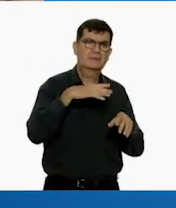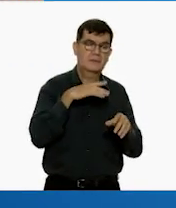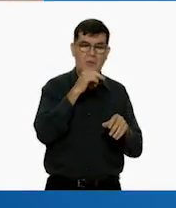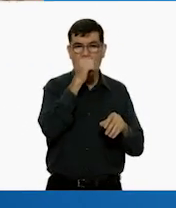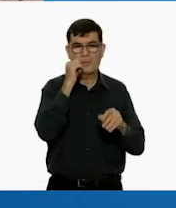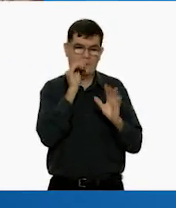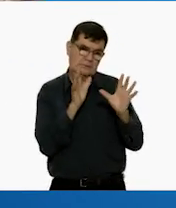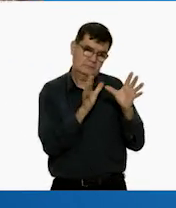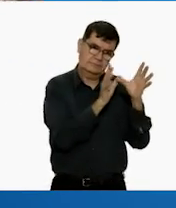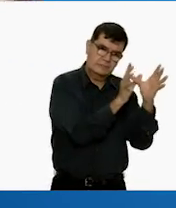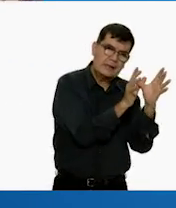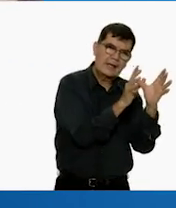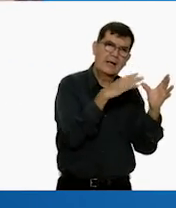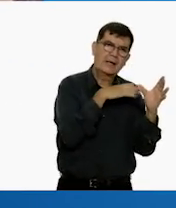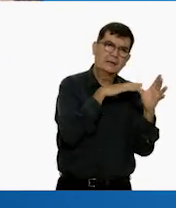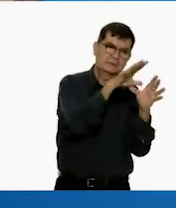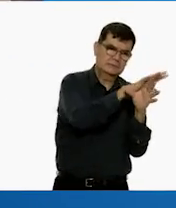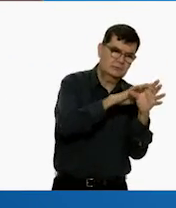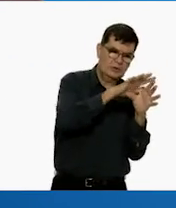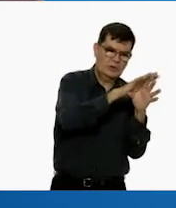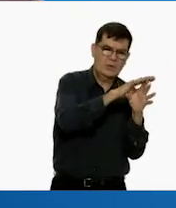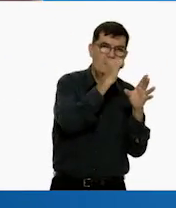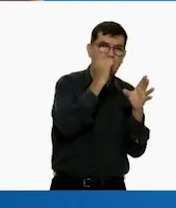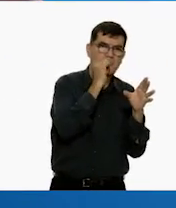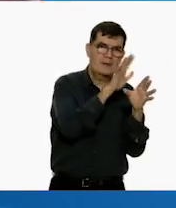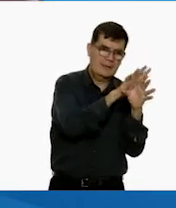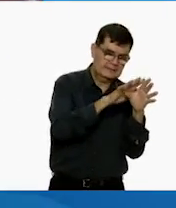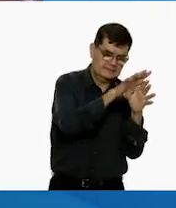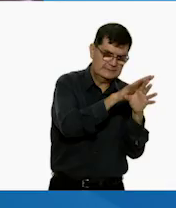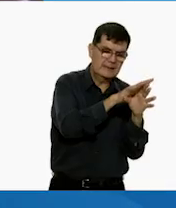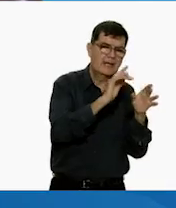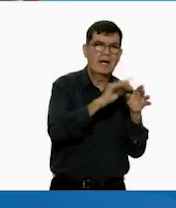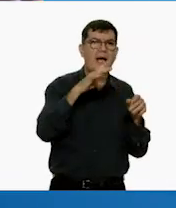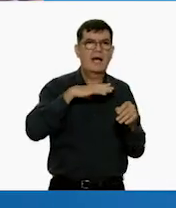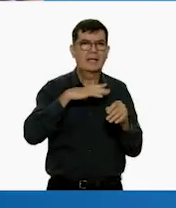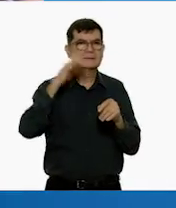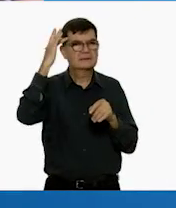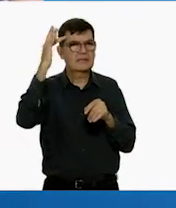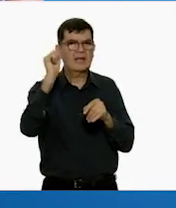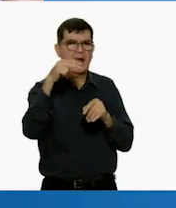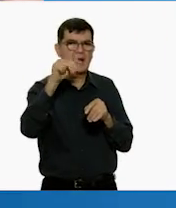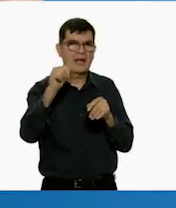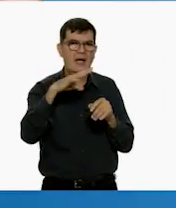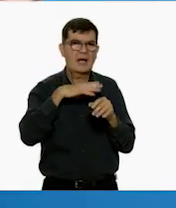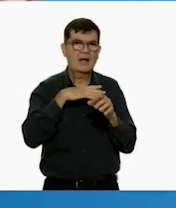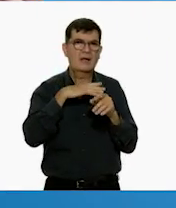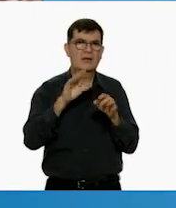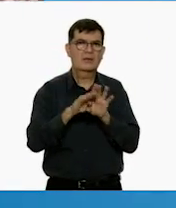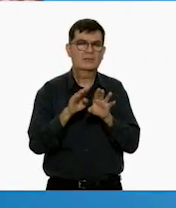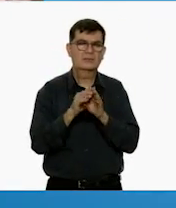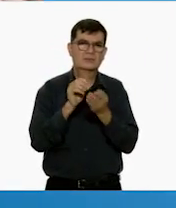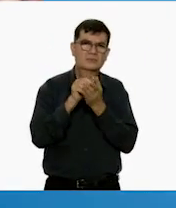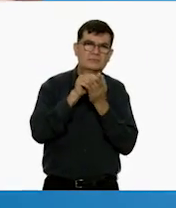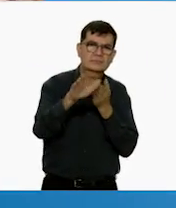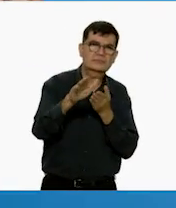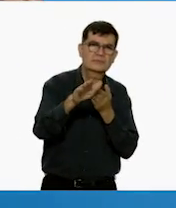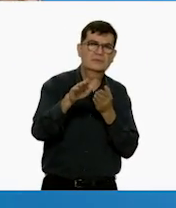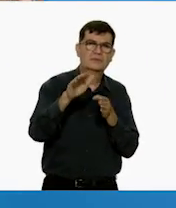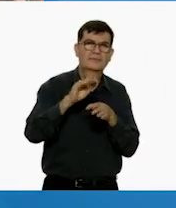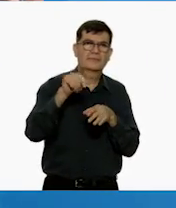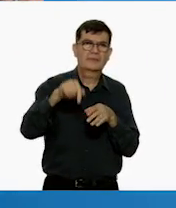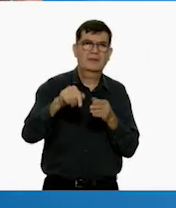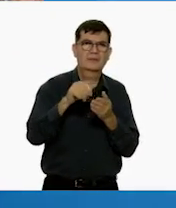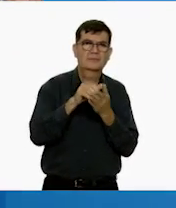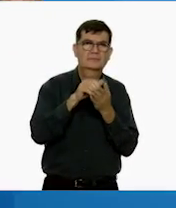juarismo y al siglo XIX, aunque está mezclado por todas partes. También está representado Santana del lado izquierdo, que fue el que finalmente lo corre